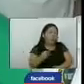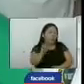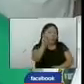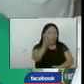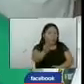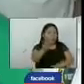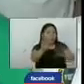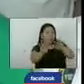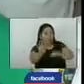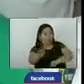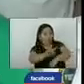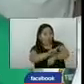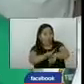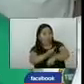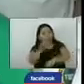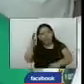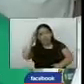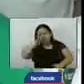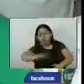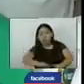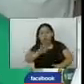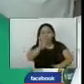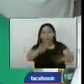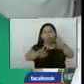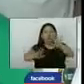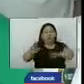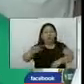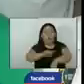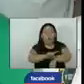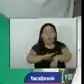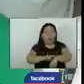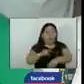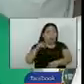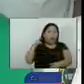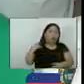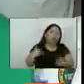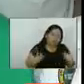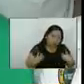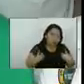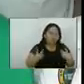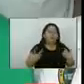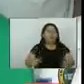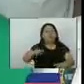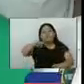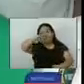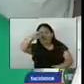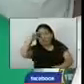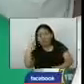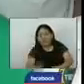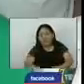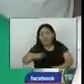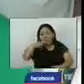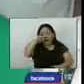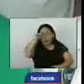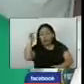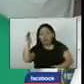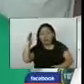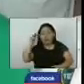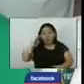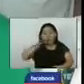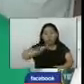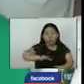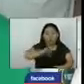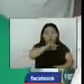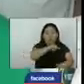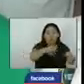24 y 48 horas. Son jornadas explotadoras, son jornadas extenuantes. Si